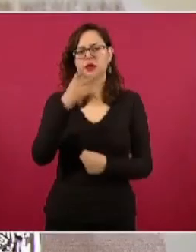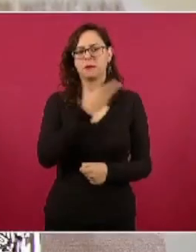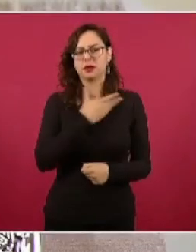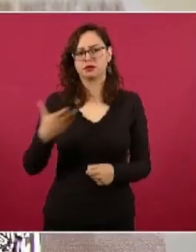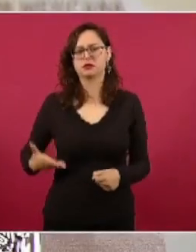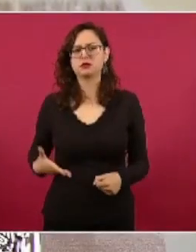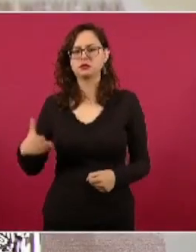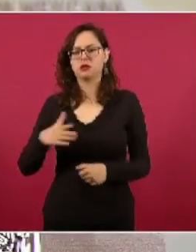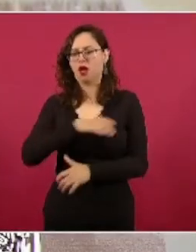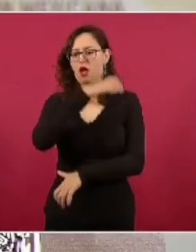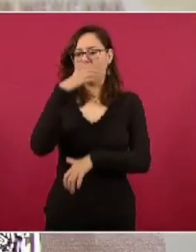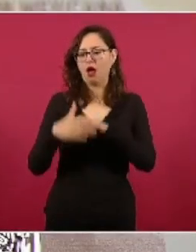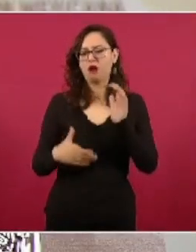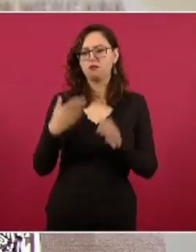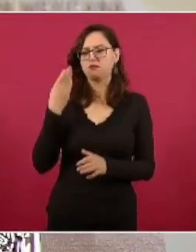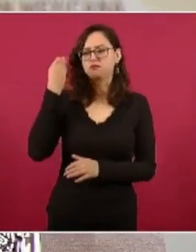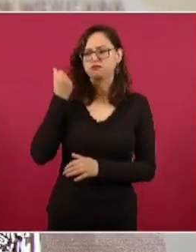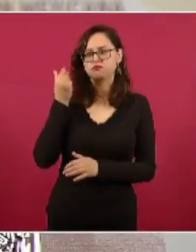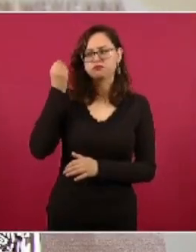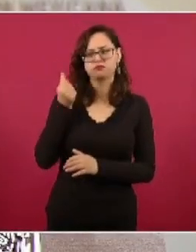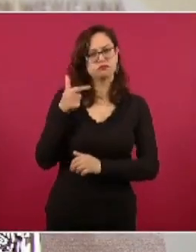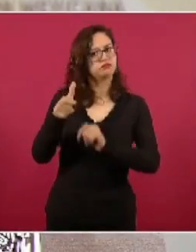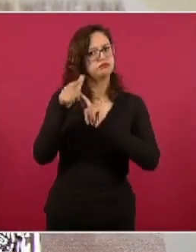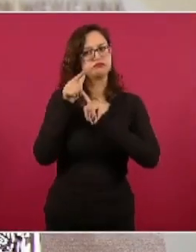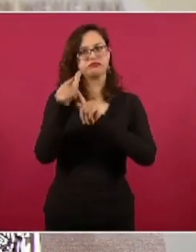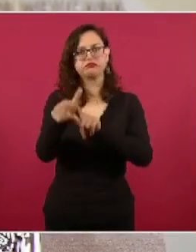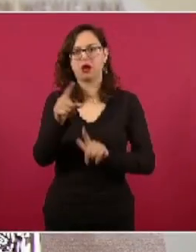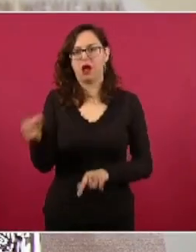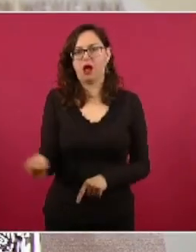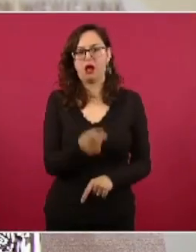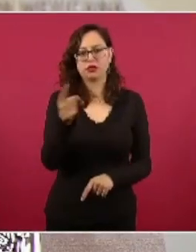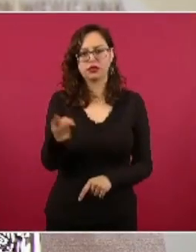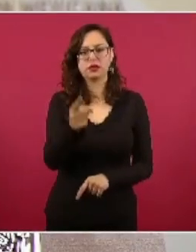eso, los expresidentes